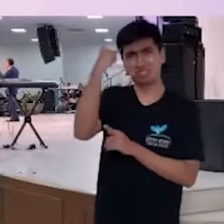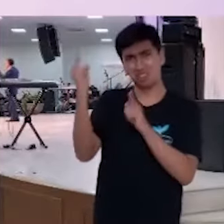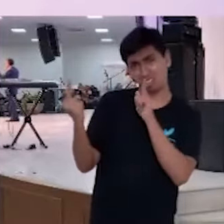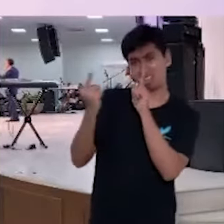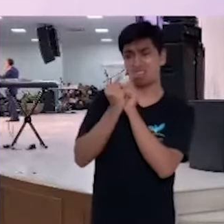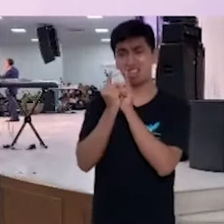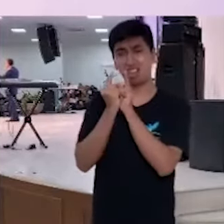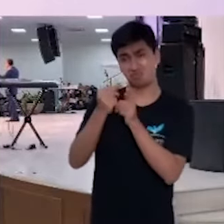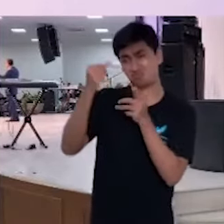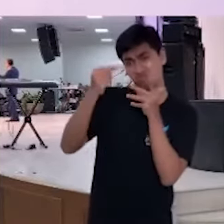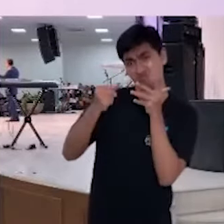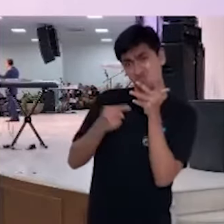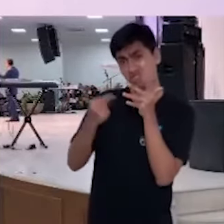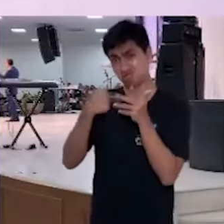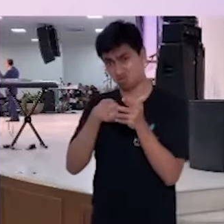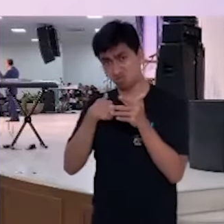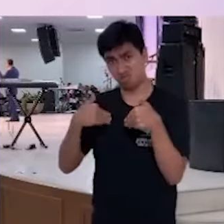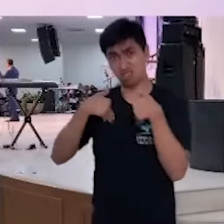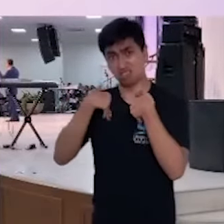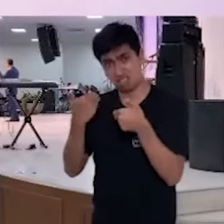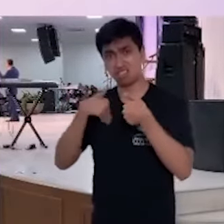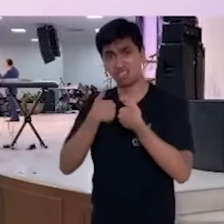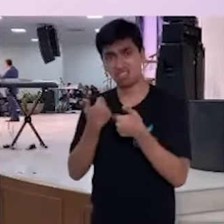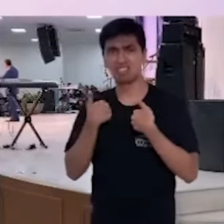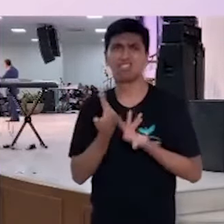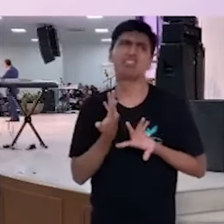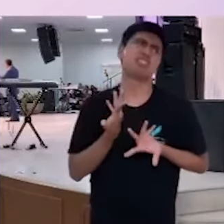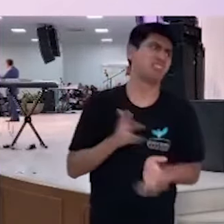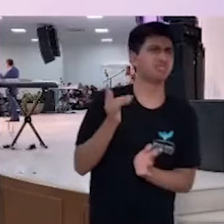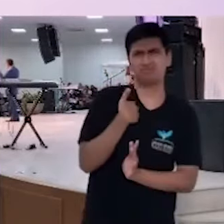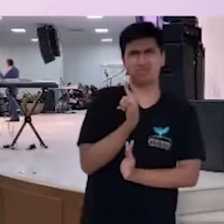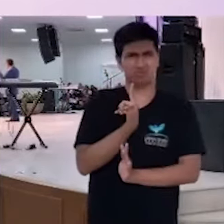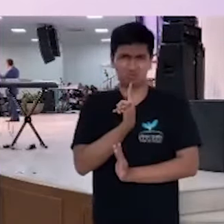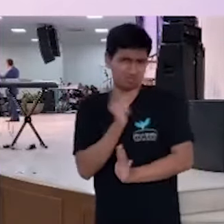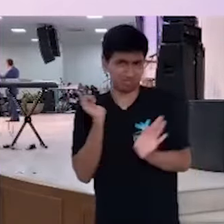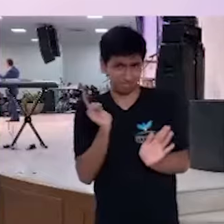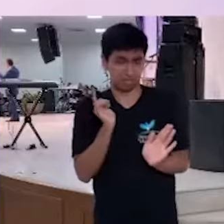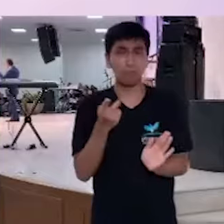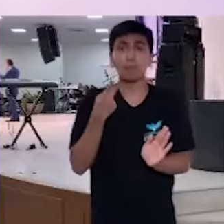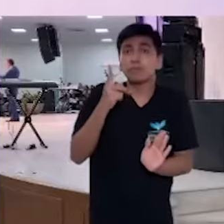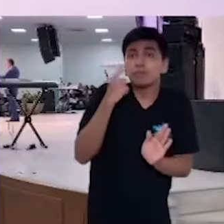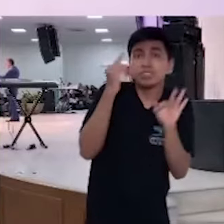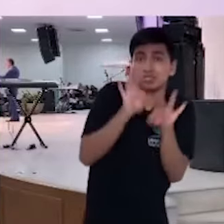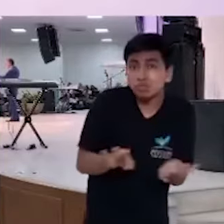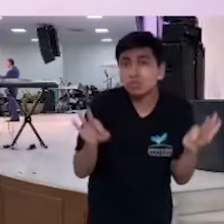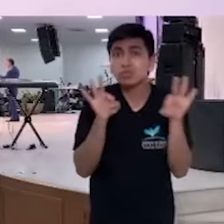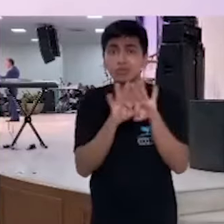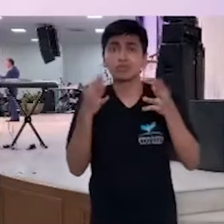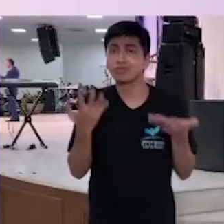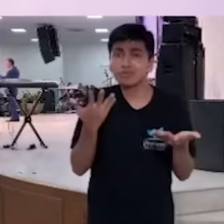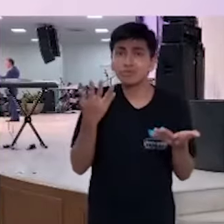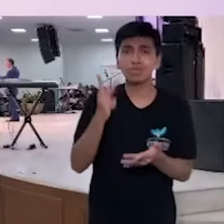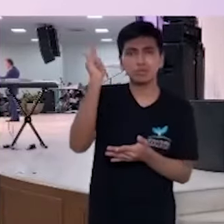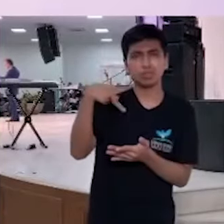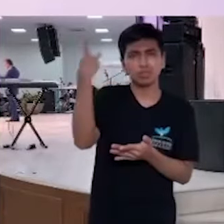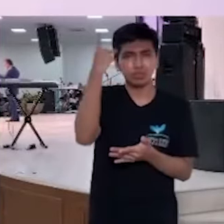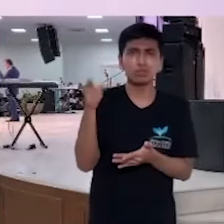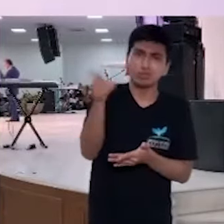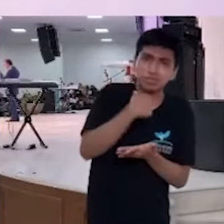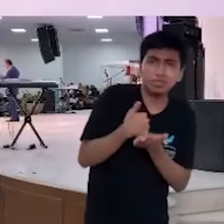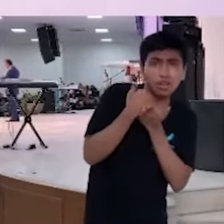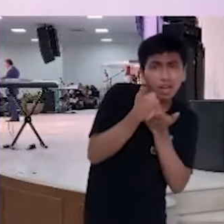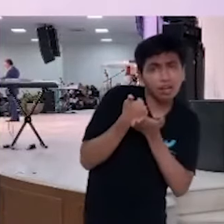pone bajo protección. Protección espiritual y también protección ministerial. Por eso siempre digo